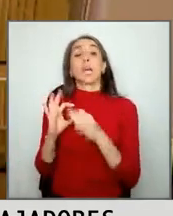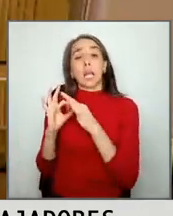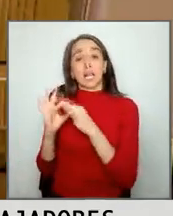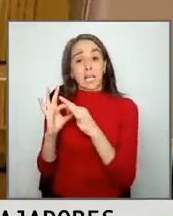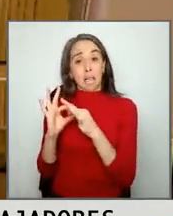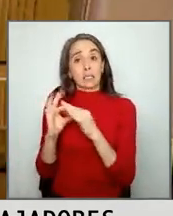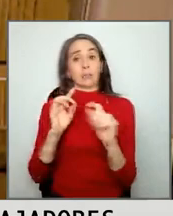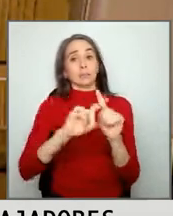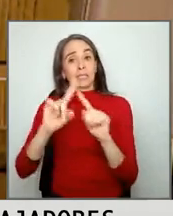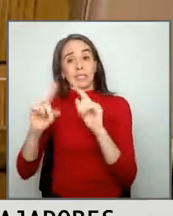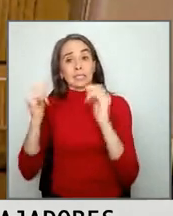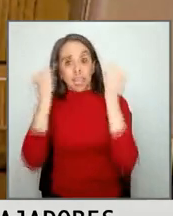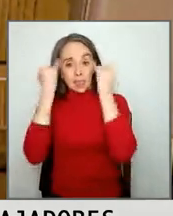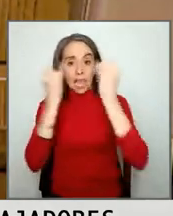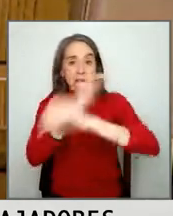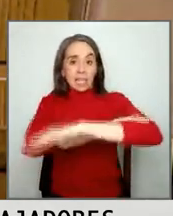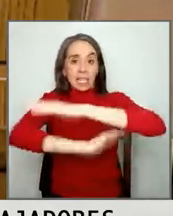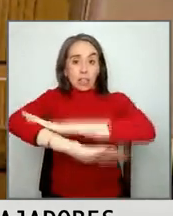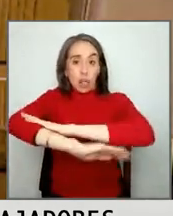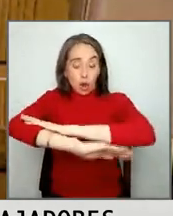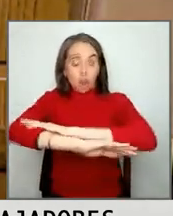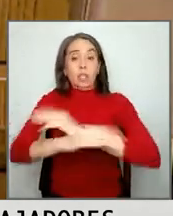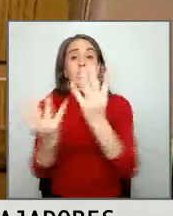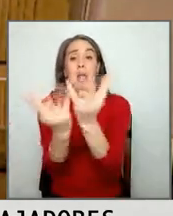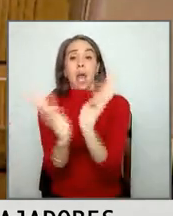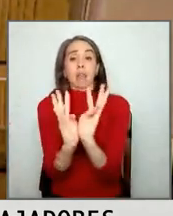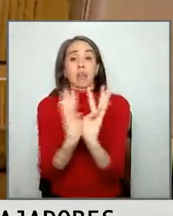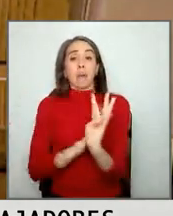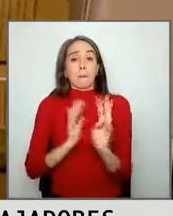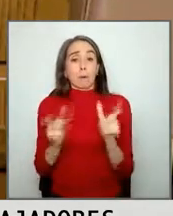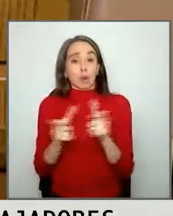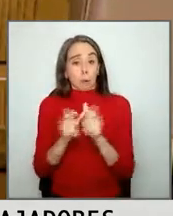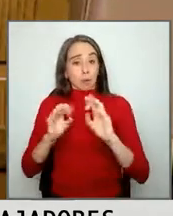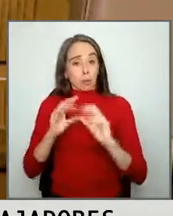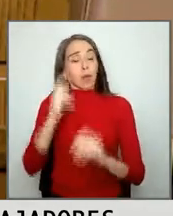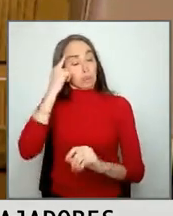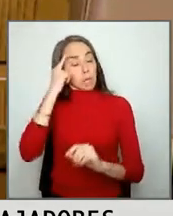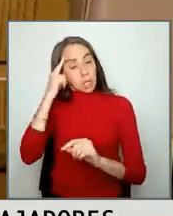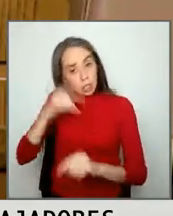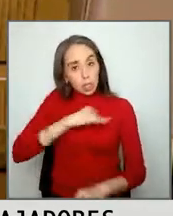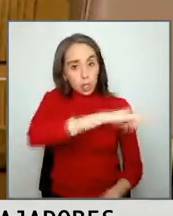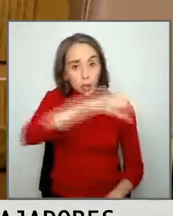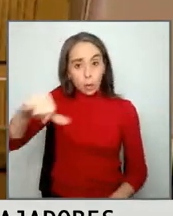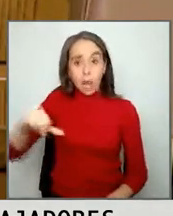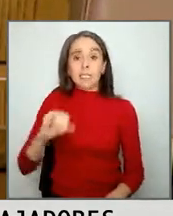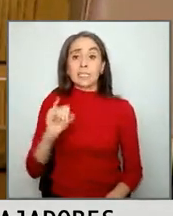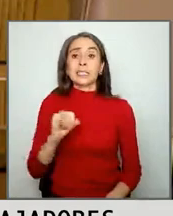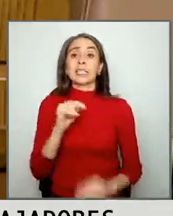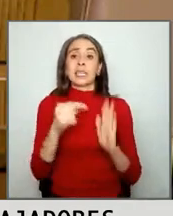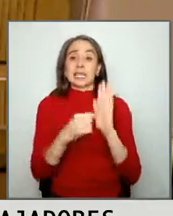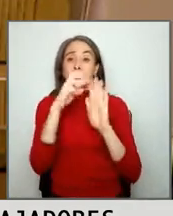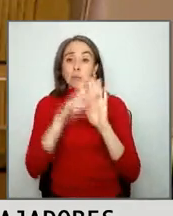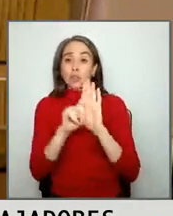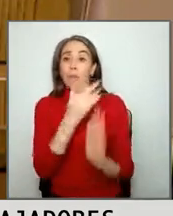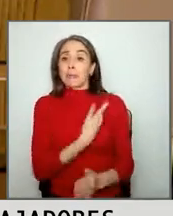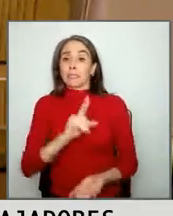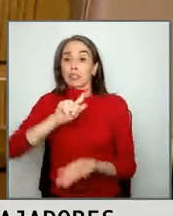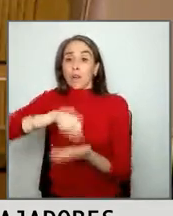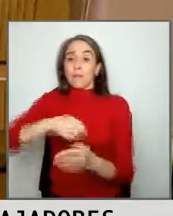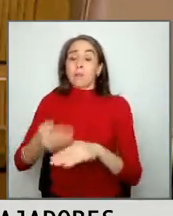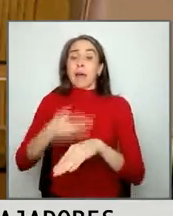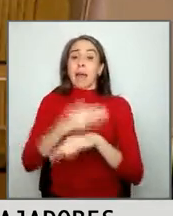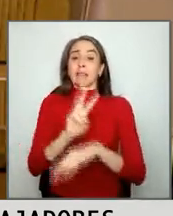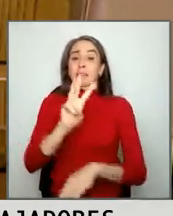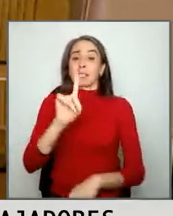diferencias ideológicas de la comisión de Educación en este proyecto existe proyecto no es promulgado ante el 31 de junio a 6 meses la creación del